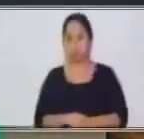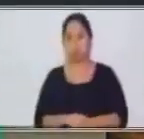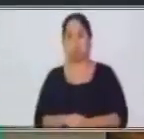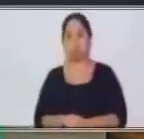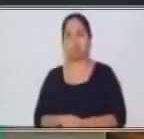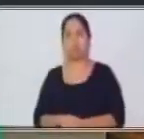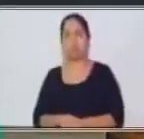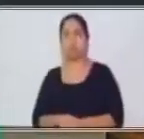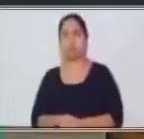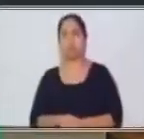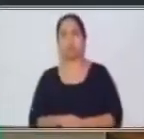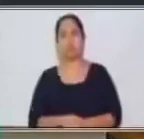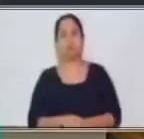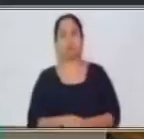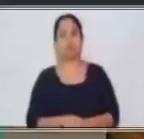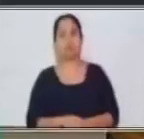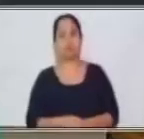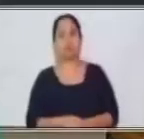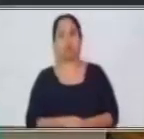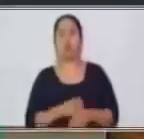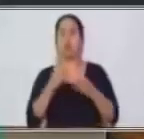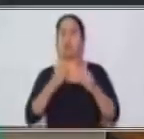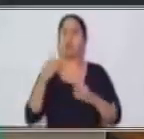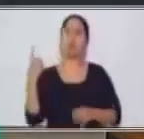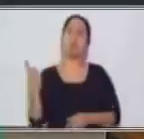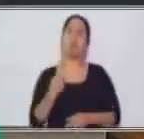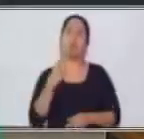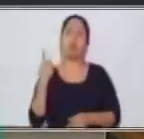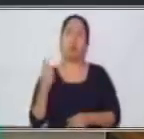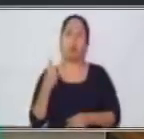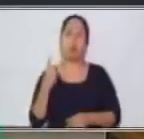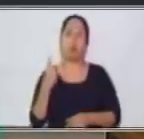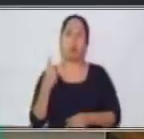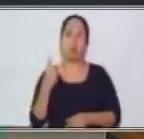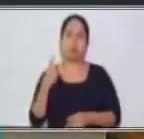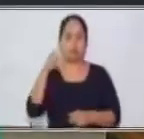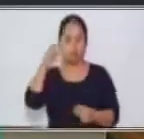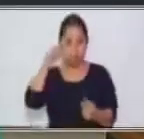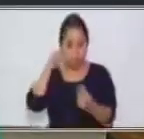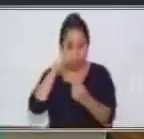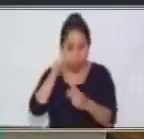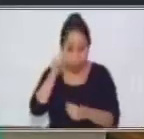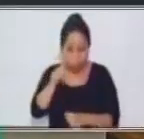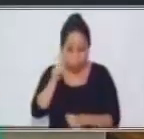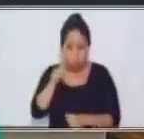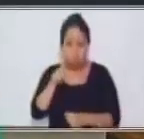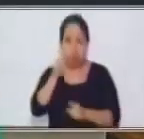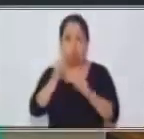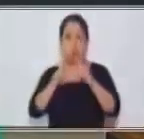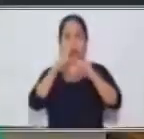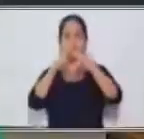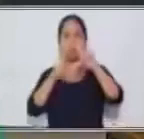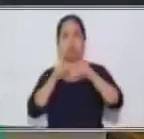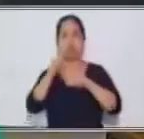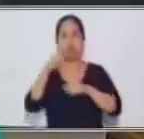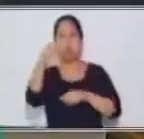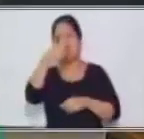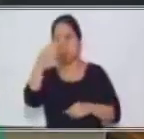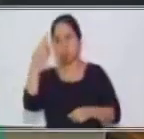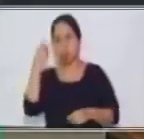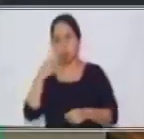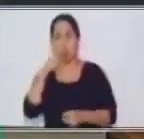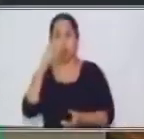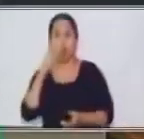razones trigonométricas. Muy importante reconocer cuál es el ángulo que usted está trabajando. Una